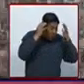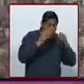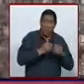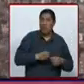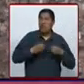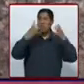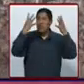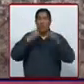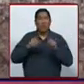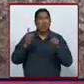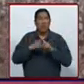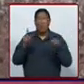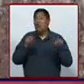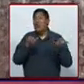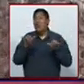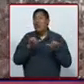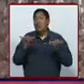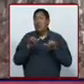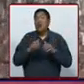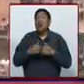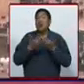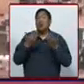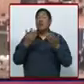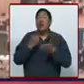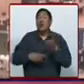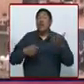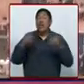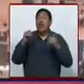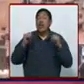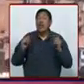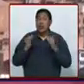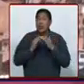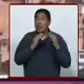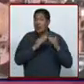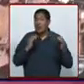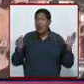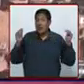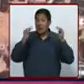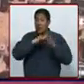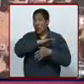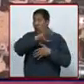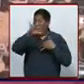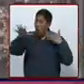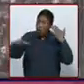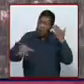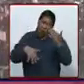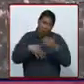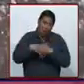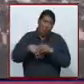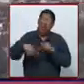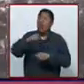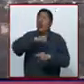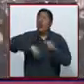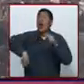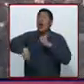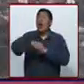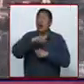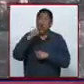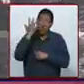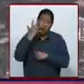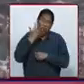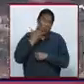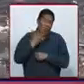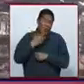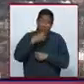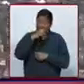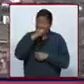destino. Pero también la característica que tiene la ciudad de La Paz, por todo el sector y sus alrededores, es este color naranja